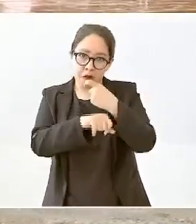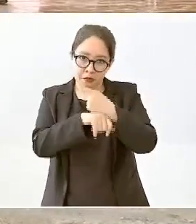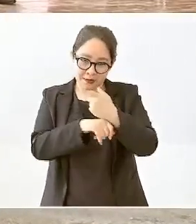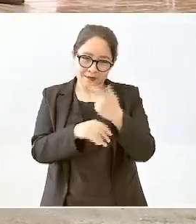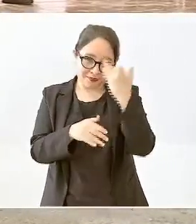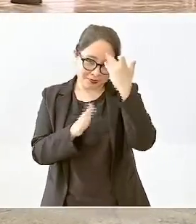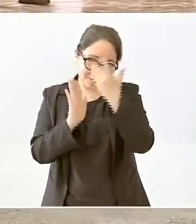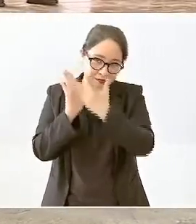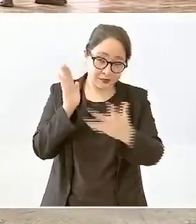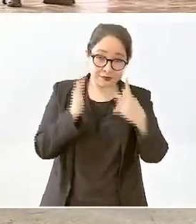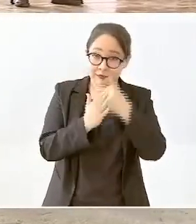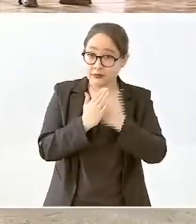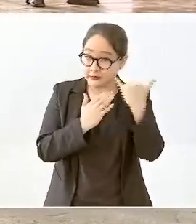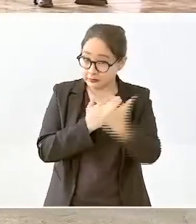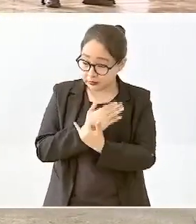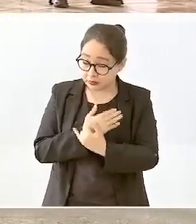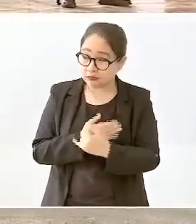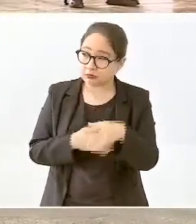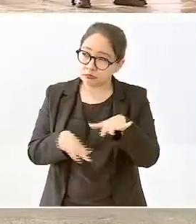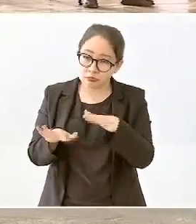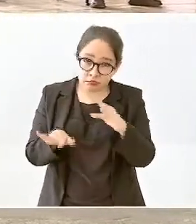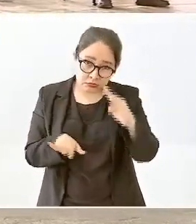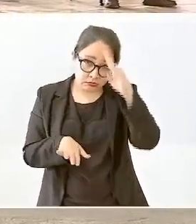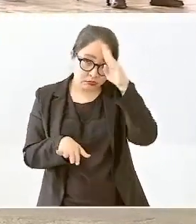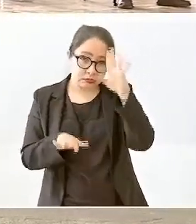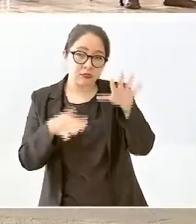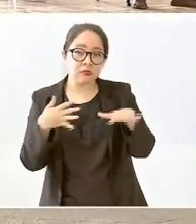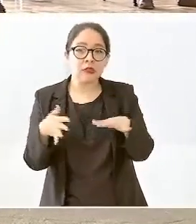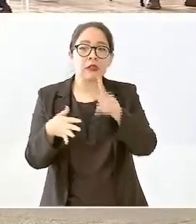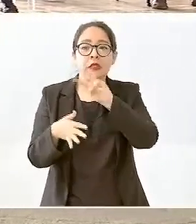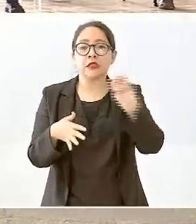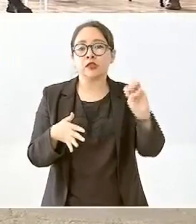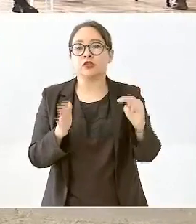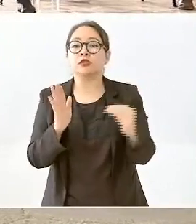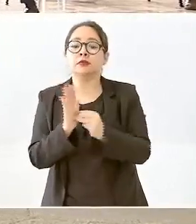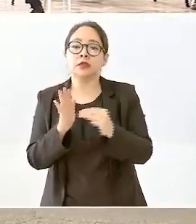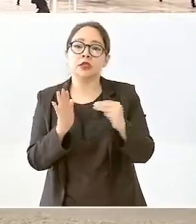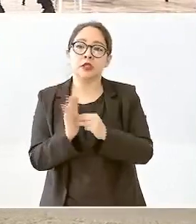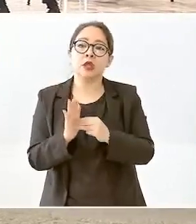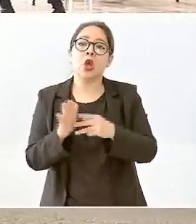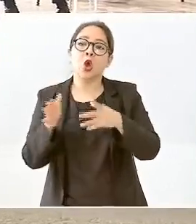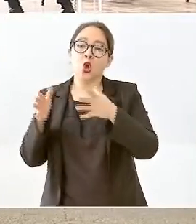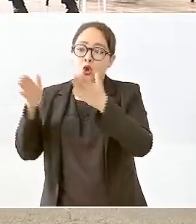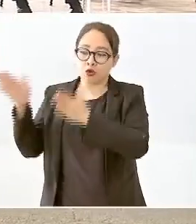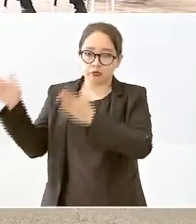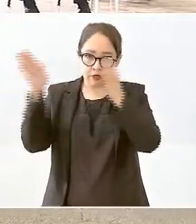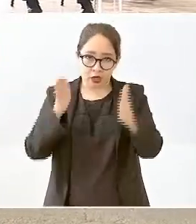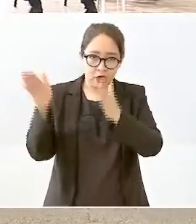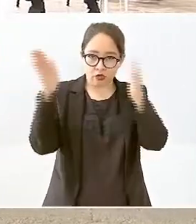proyecto que consideramos puede alcanzar el movimiento de 300.000 contenedores por año.